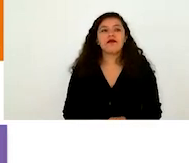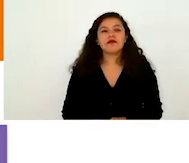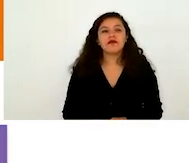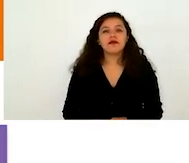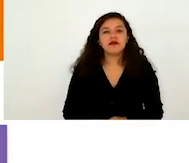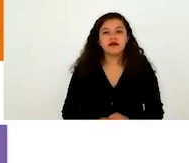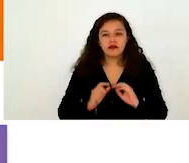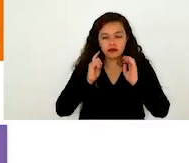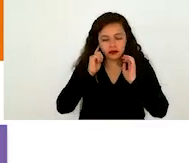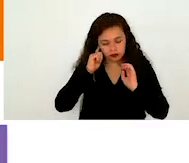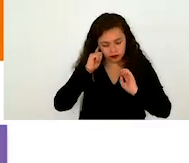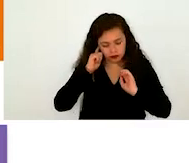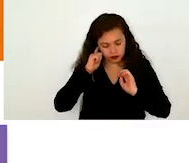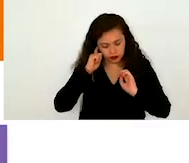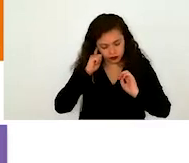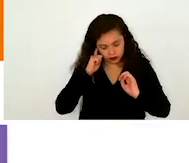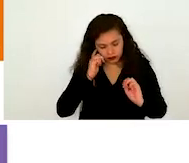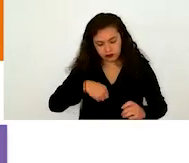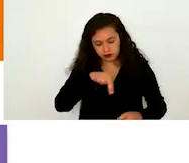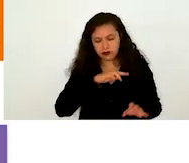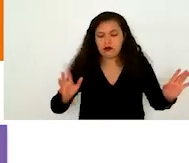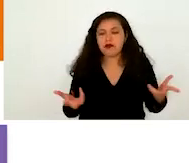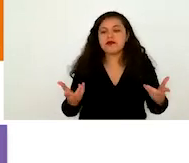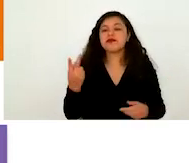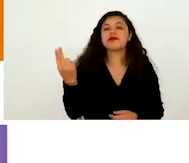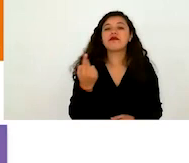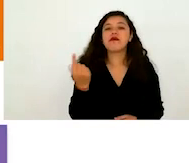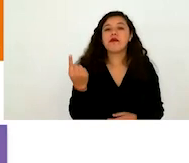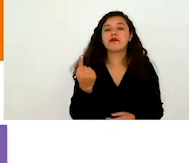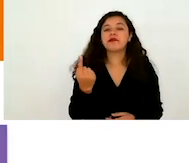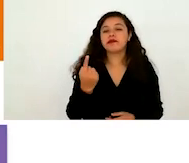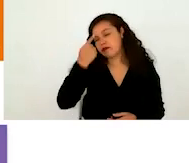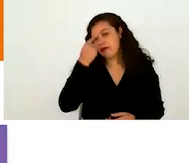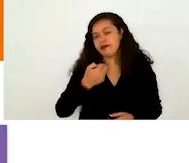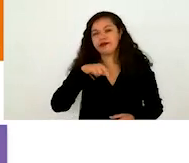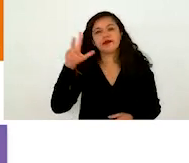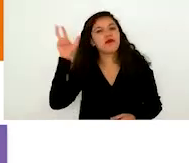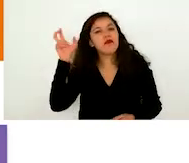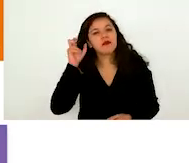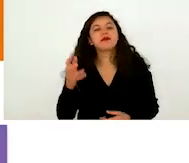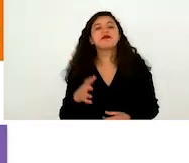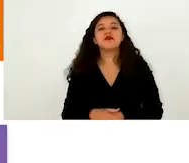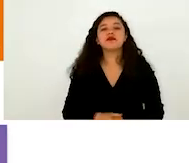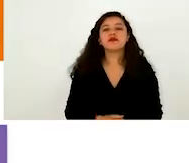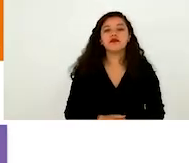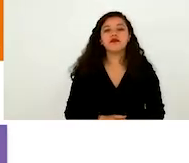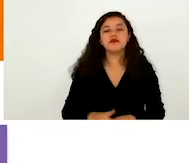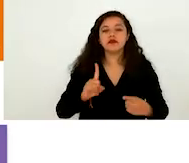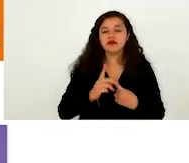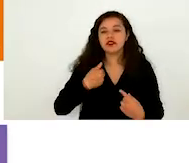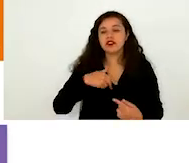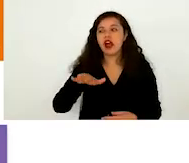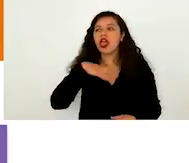que hacer o cuáles serán las condiciones para quitar en la escucha activa las primeras no distritos